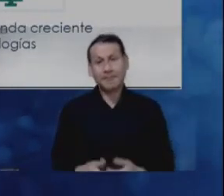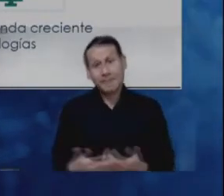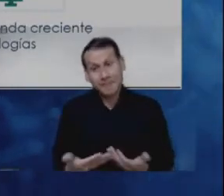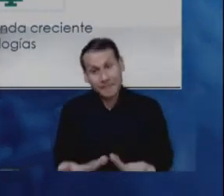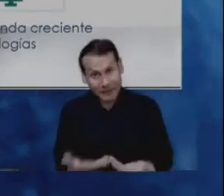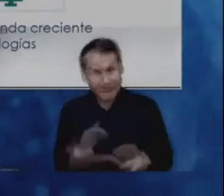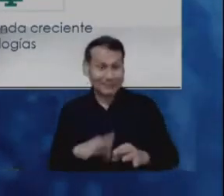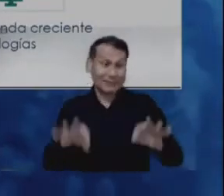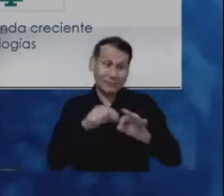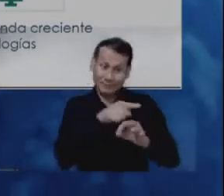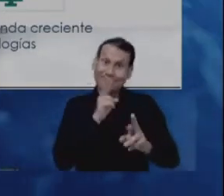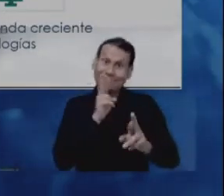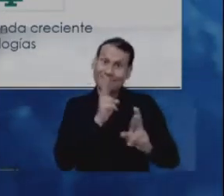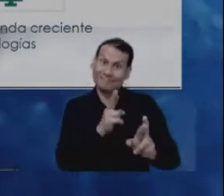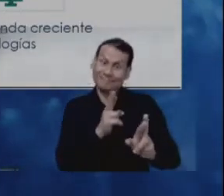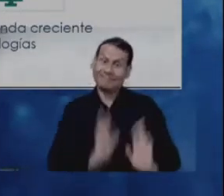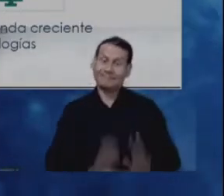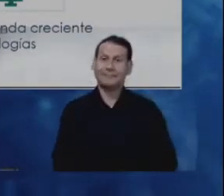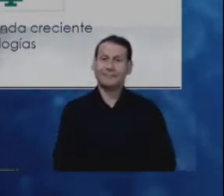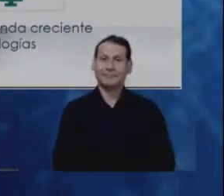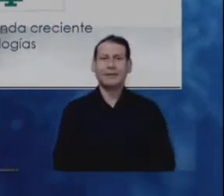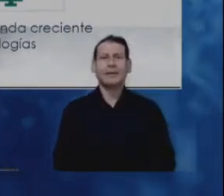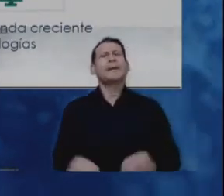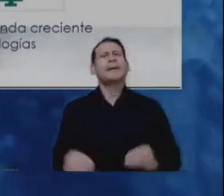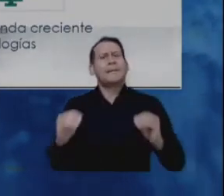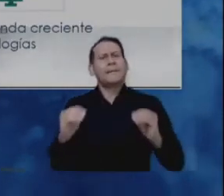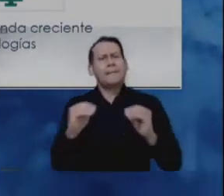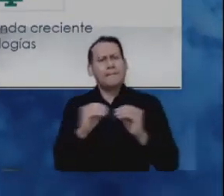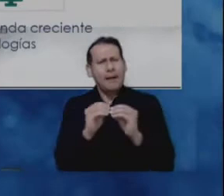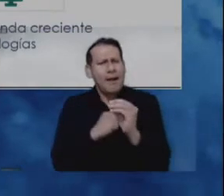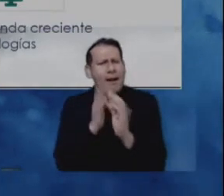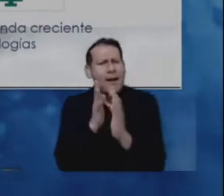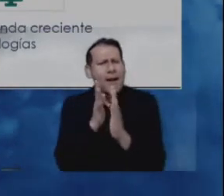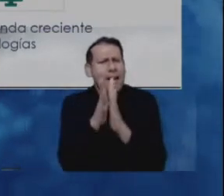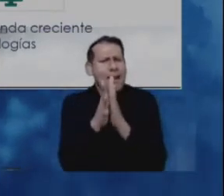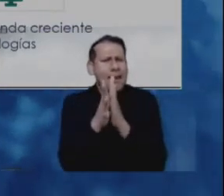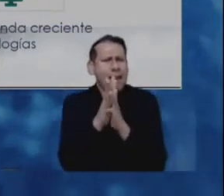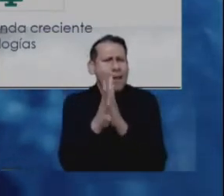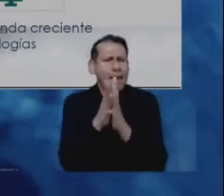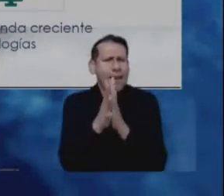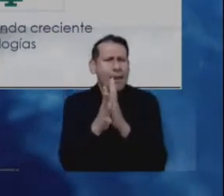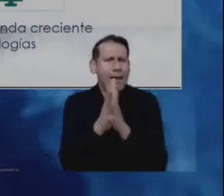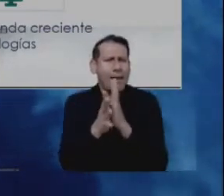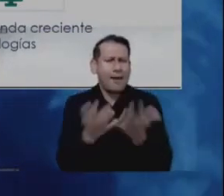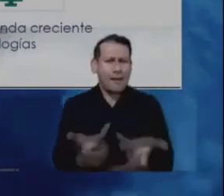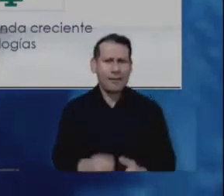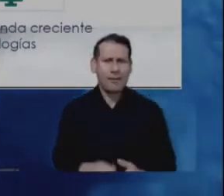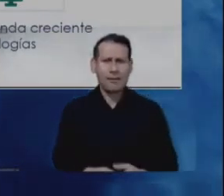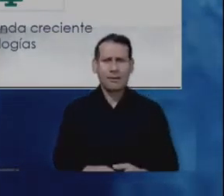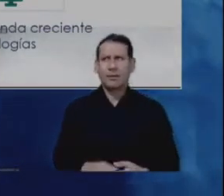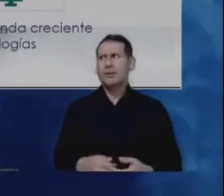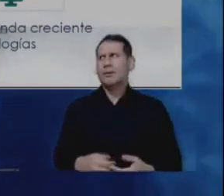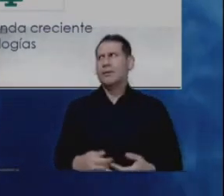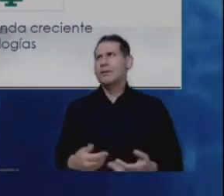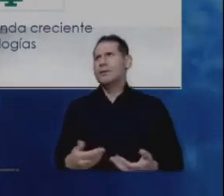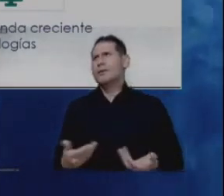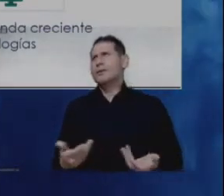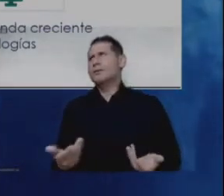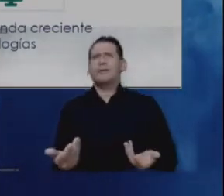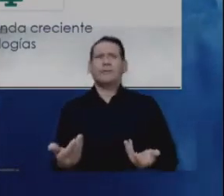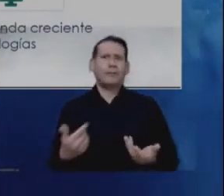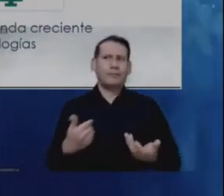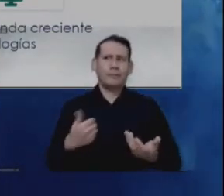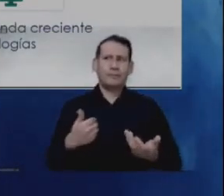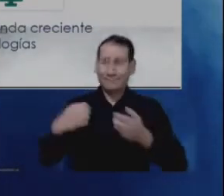ahora bien, digamos, en esta partecita quería también como comentarles un poco que el tema de nosotros contar, digamos, como con ese rol del